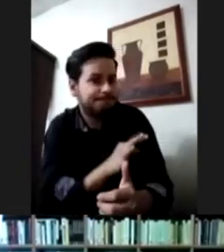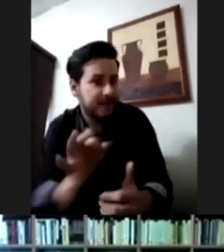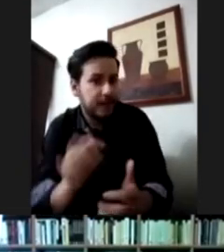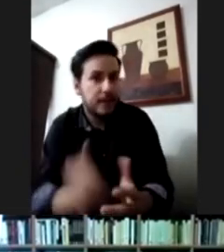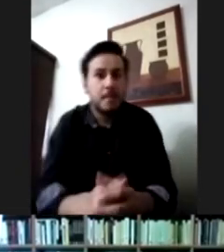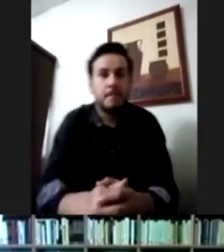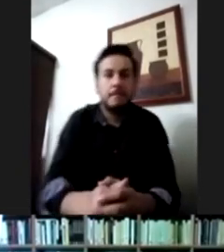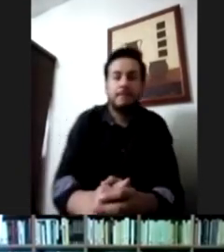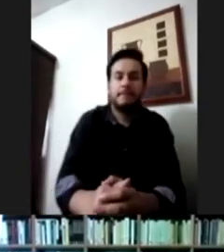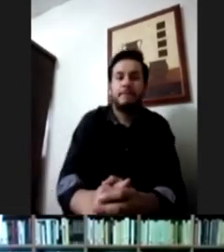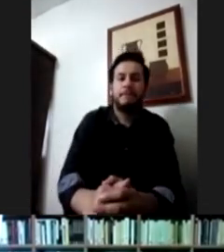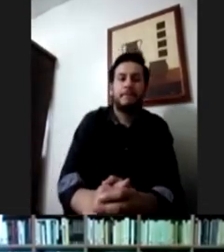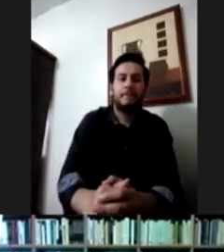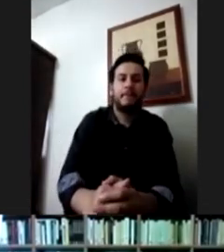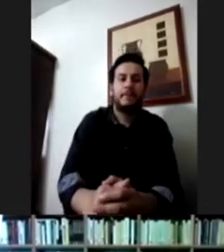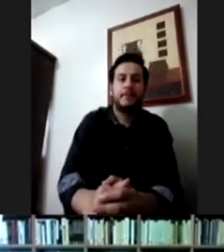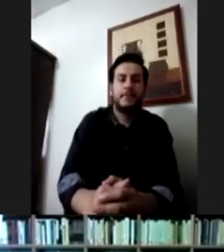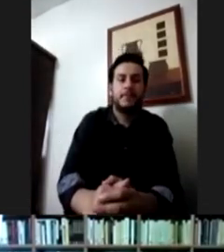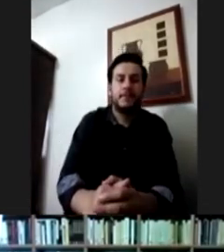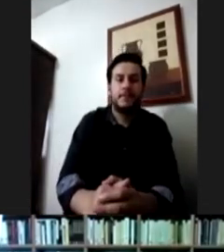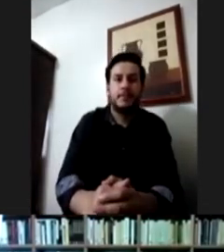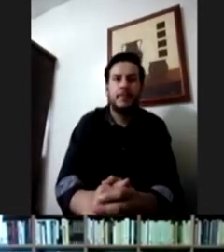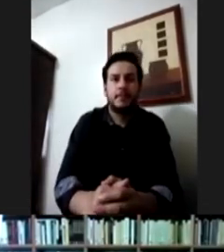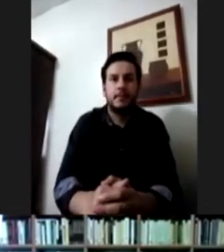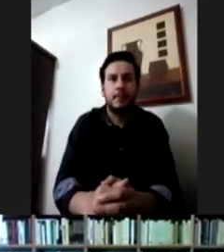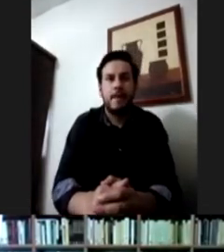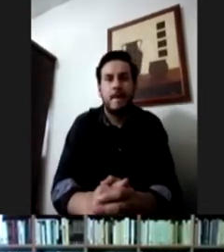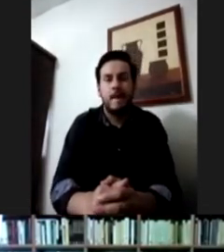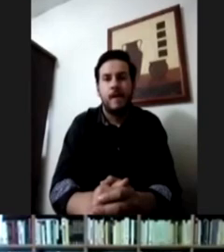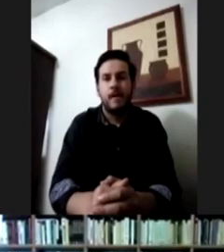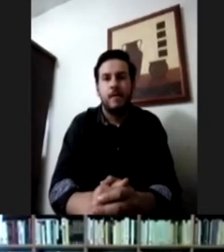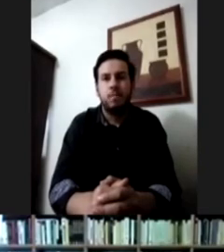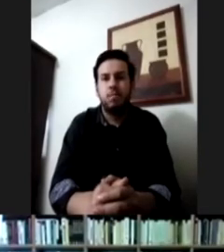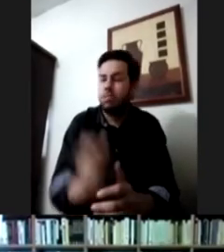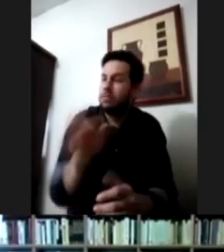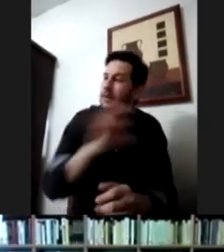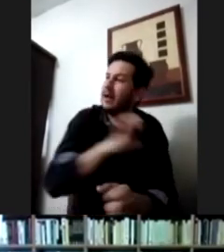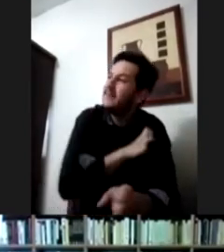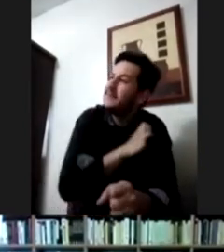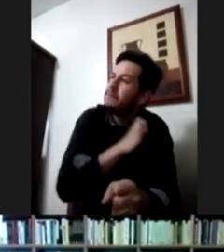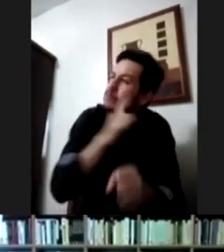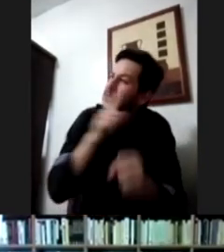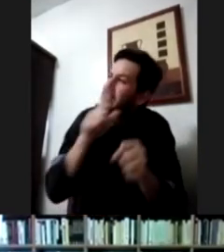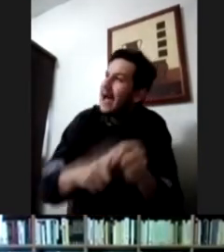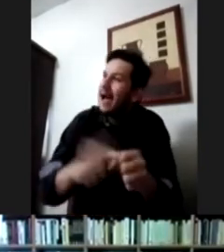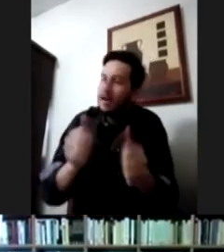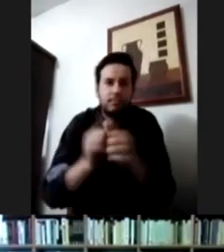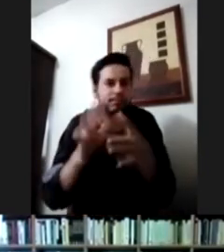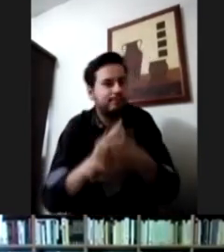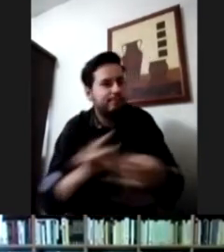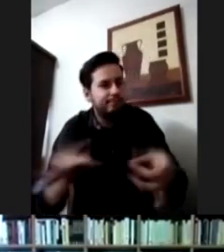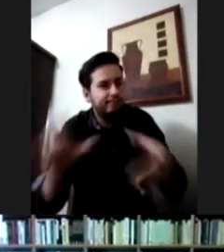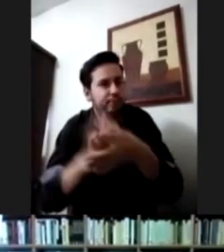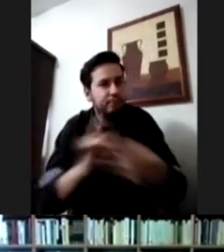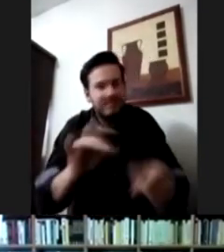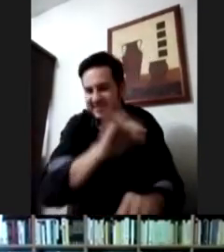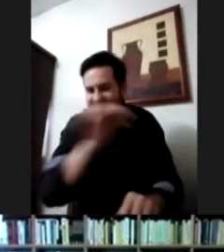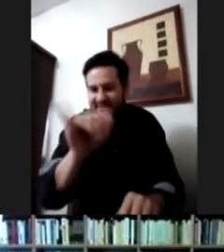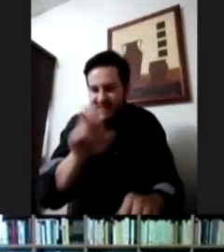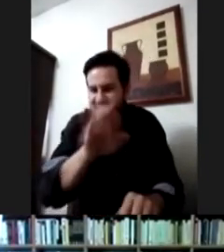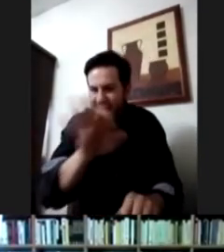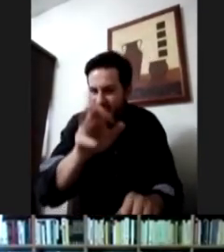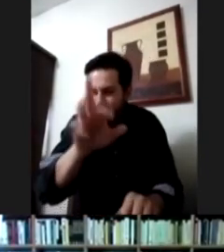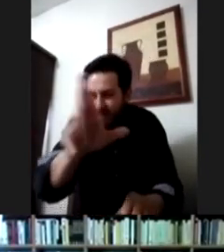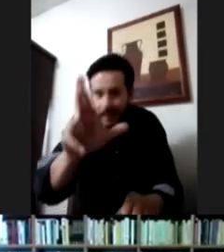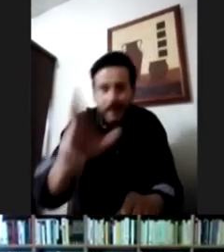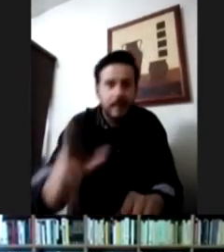arrancar refiriéndonos pues al caso específico que nos acaba de plantear Jennifer, que insisto, creo que resume perfecto el